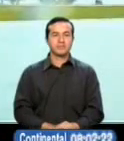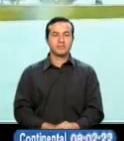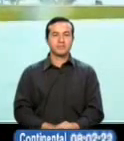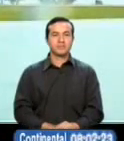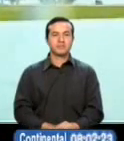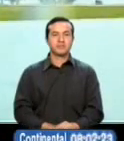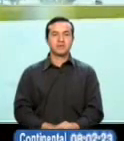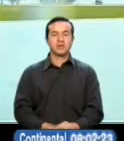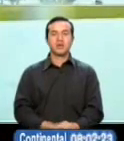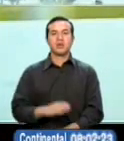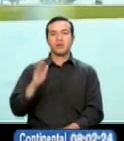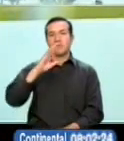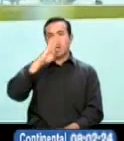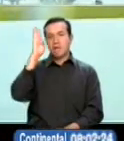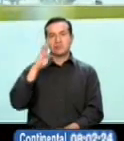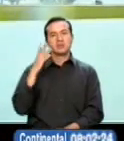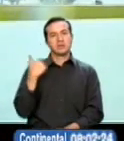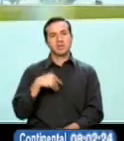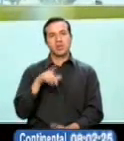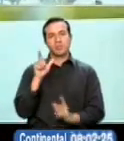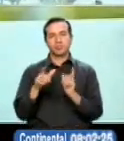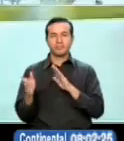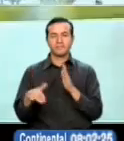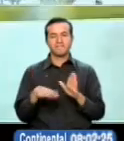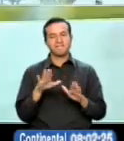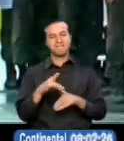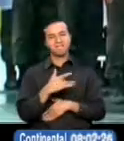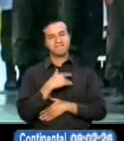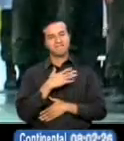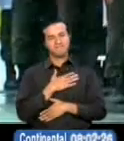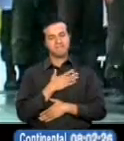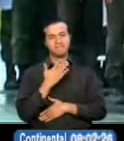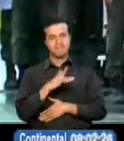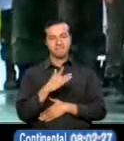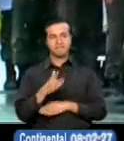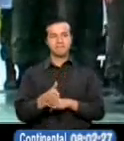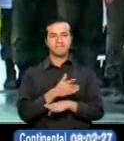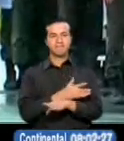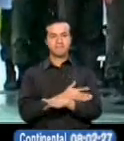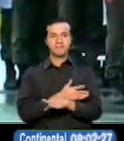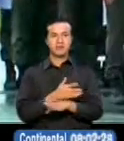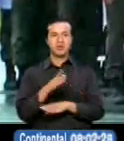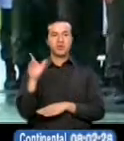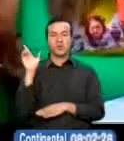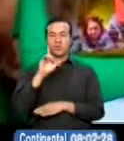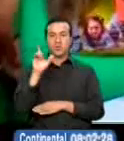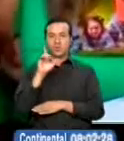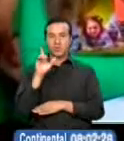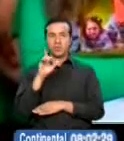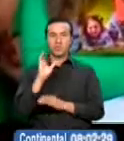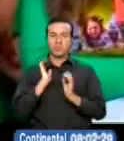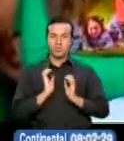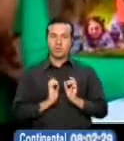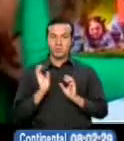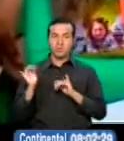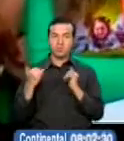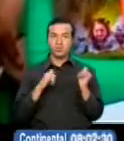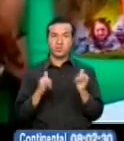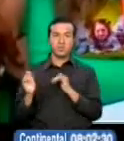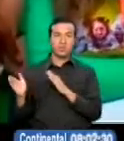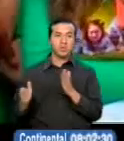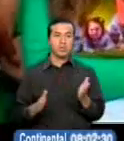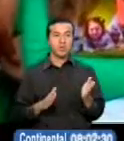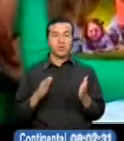Y Chapecó se despidió ya de las víctimas dejadas por el accidente del pasado lunes. Los cuerpos de los jugadores del club de